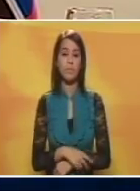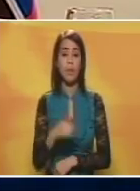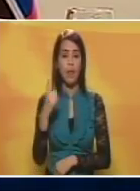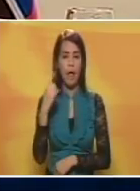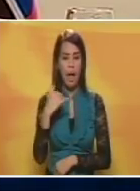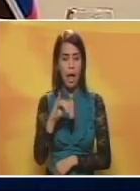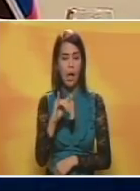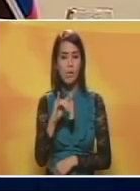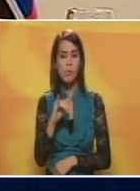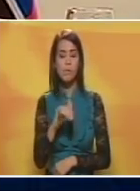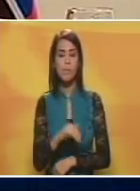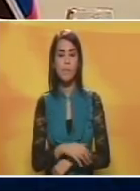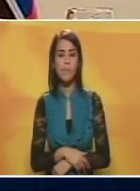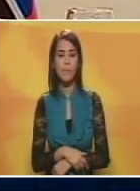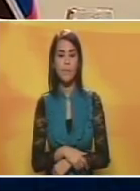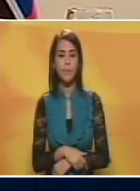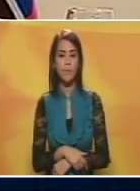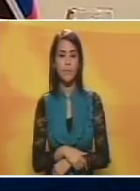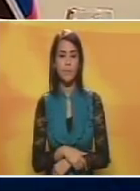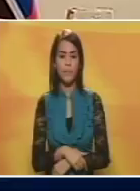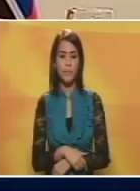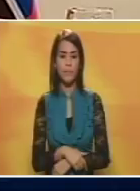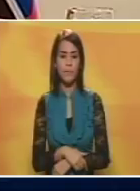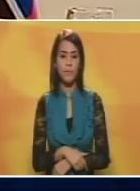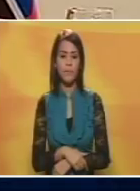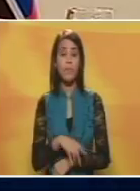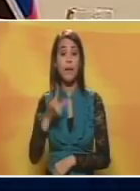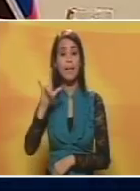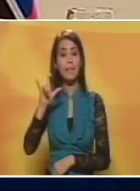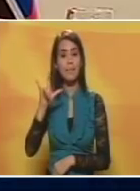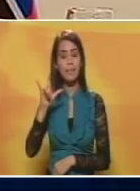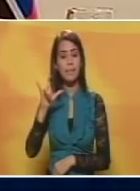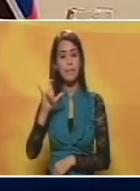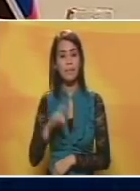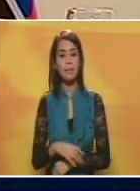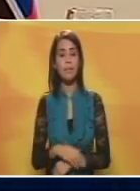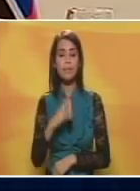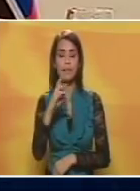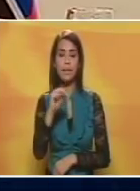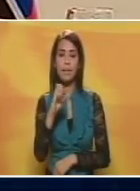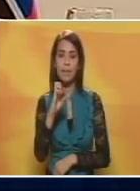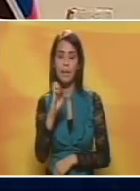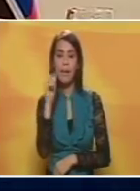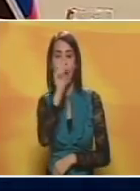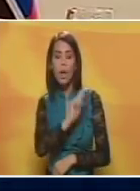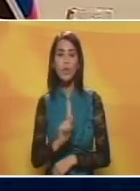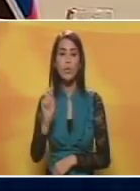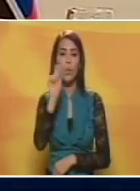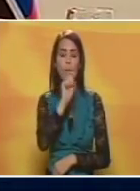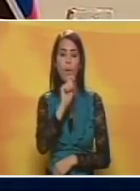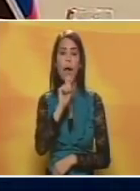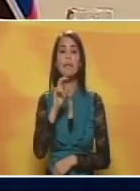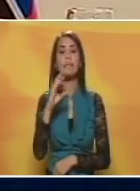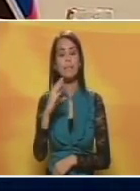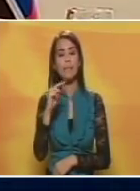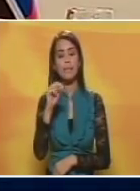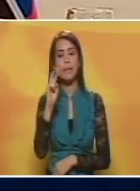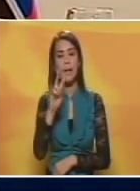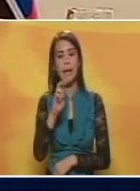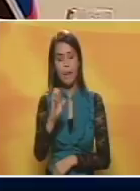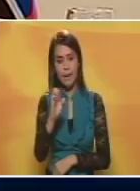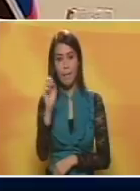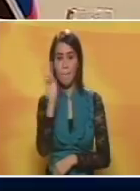tenemos en Instagram CNE, @CNE es Venezuela, igualmente en